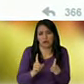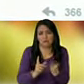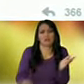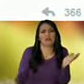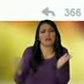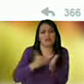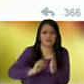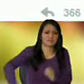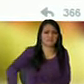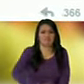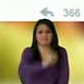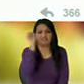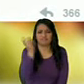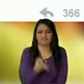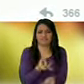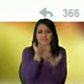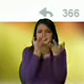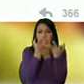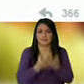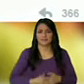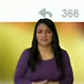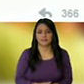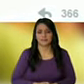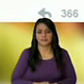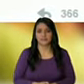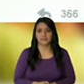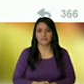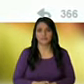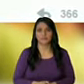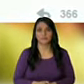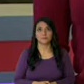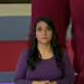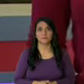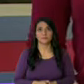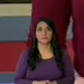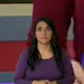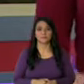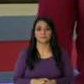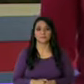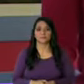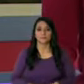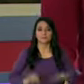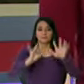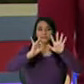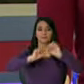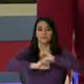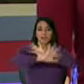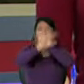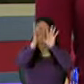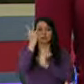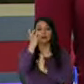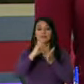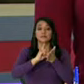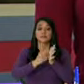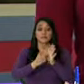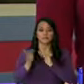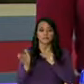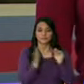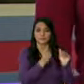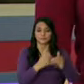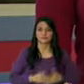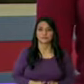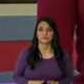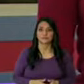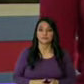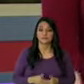a derrotar. Informó Héctor Romero. Son las 7 de la mañana con 13 minutos y durante el transcurso